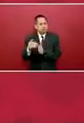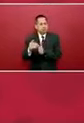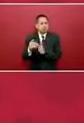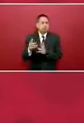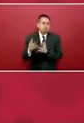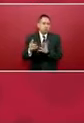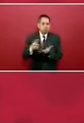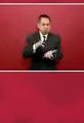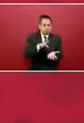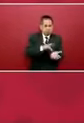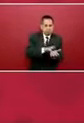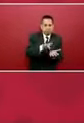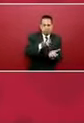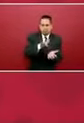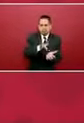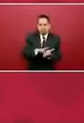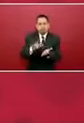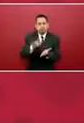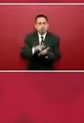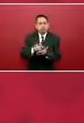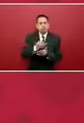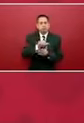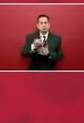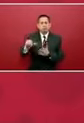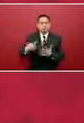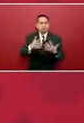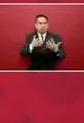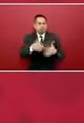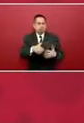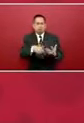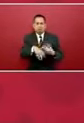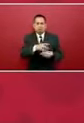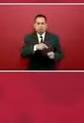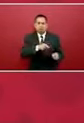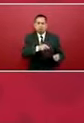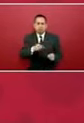de apoyos a productores.